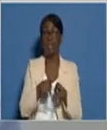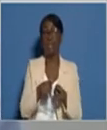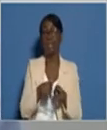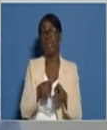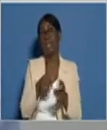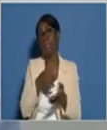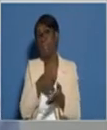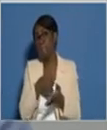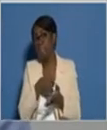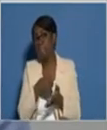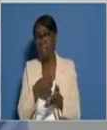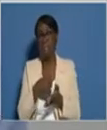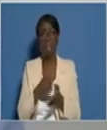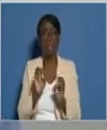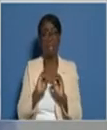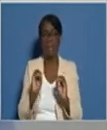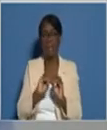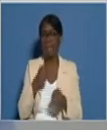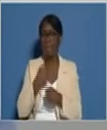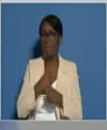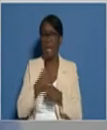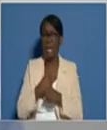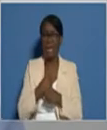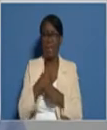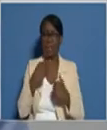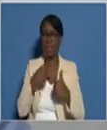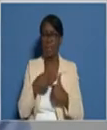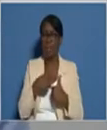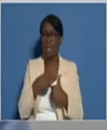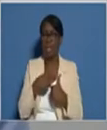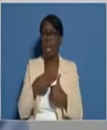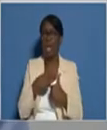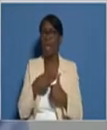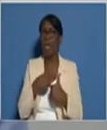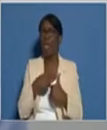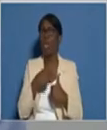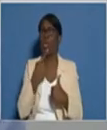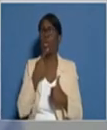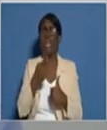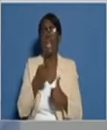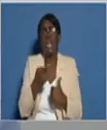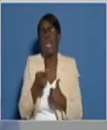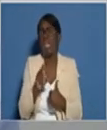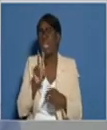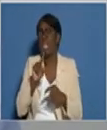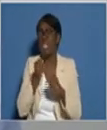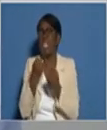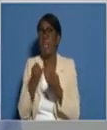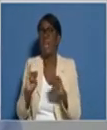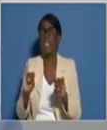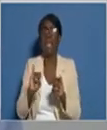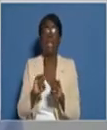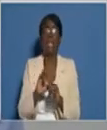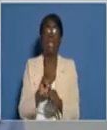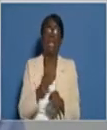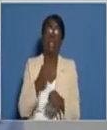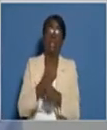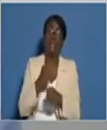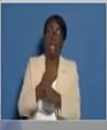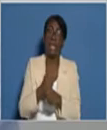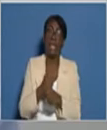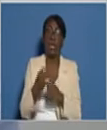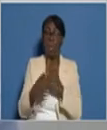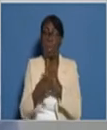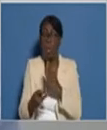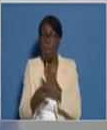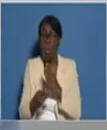vulnerables, niños, desempleados, informales y otros sectores de pobreza